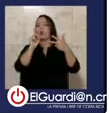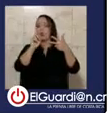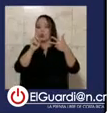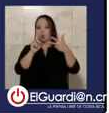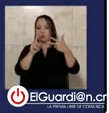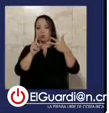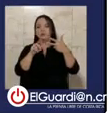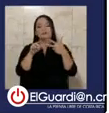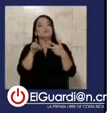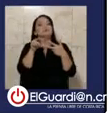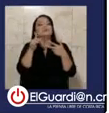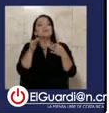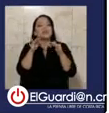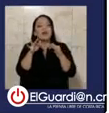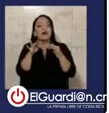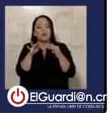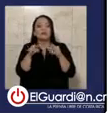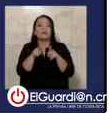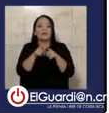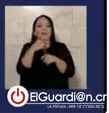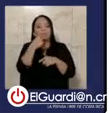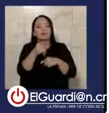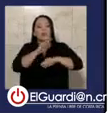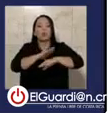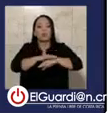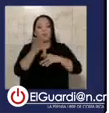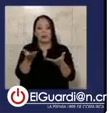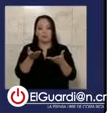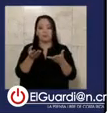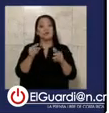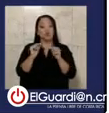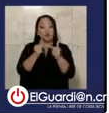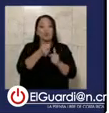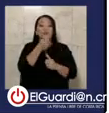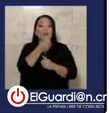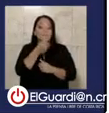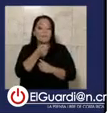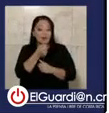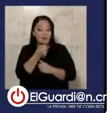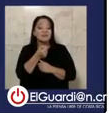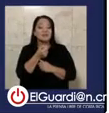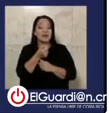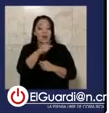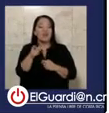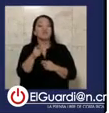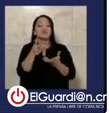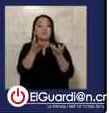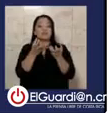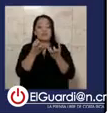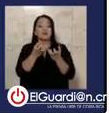intentaron endosar. Grupos de prensa de forma malintencionada le intentaron imputar a